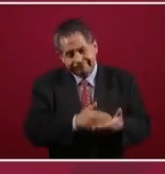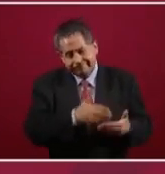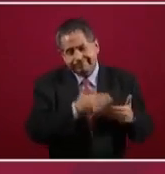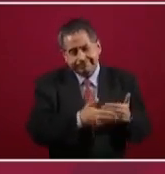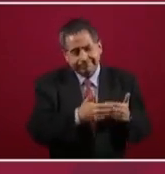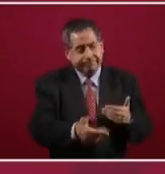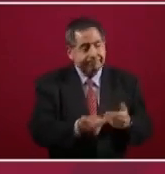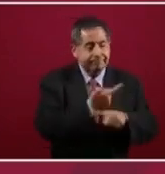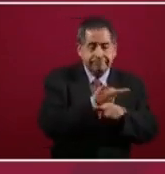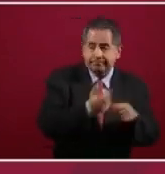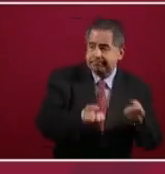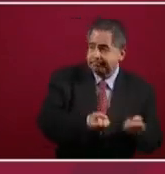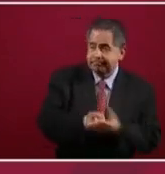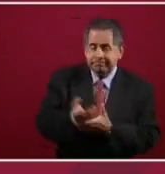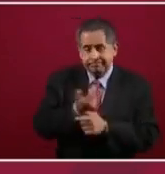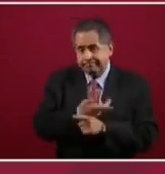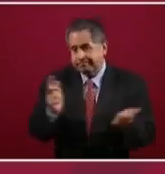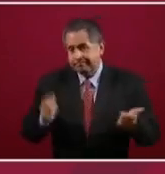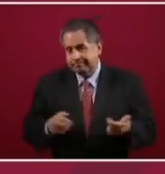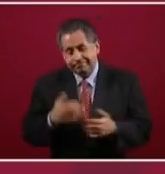para liberarlos